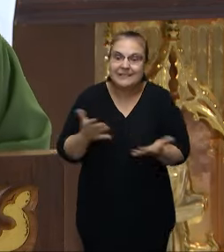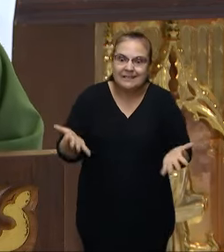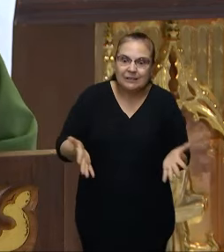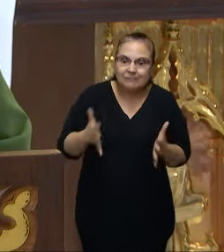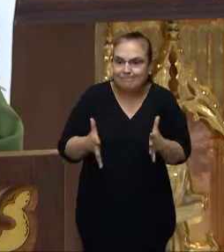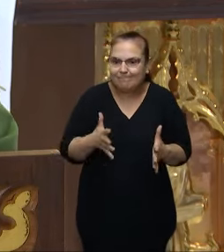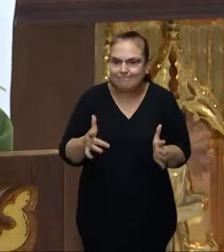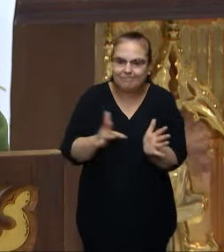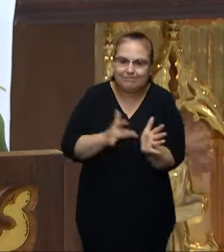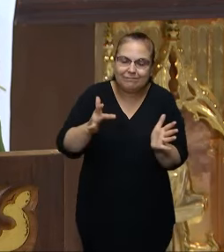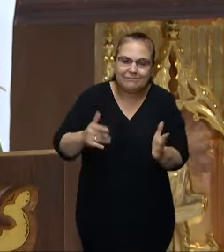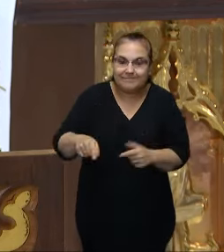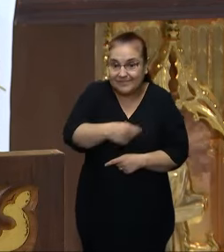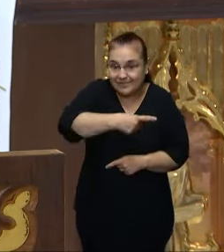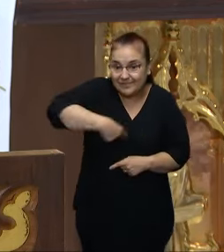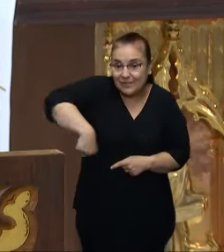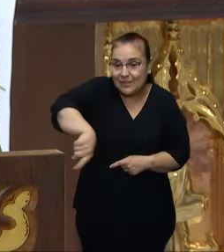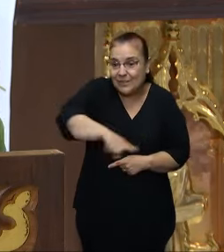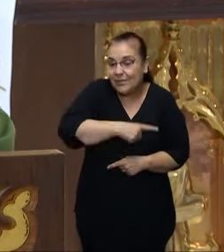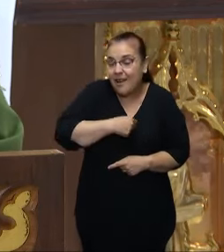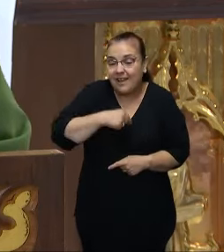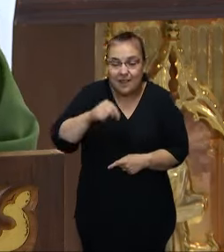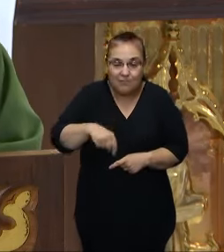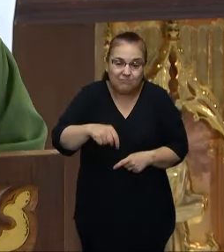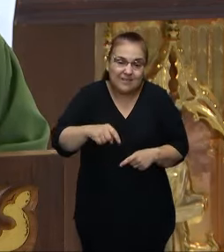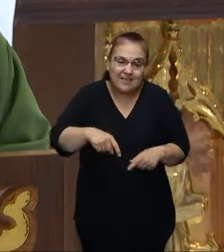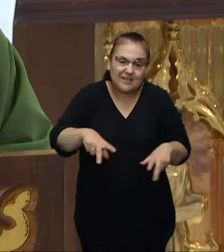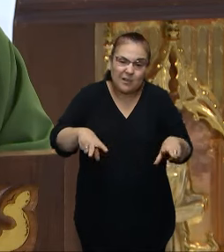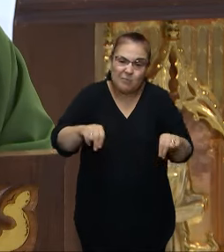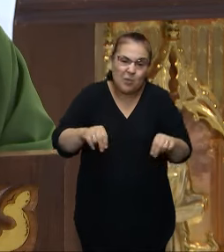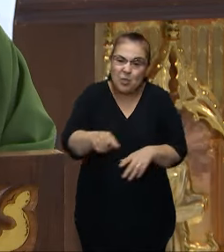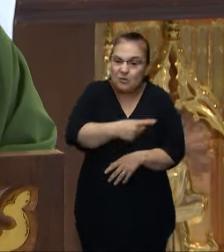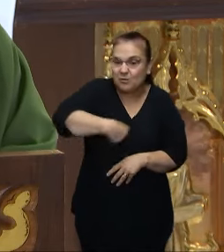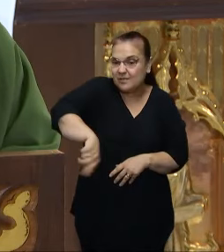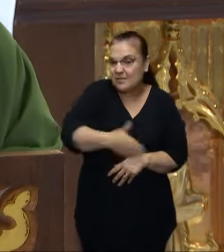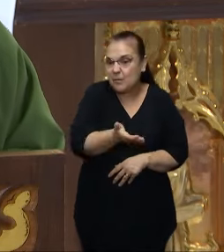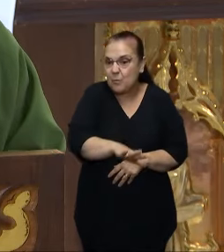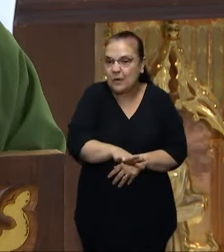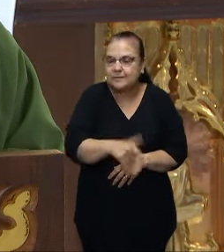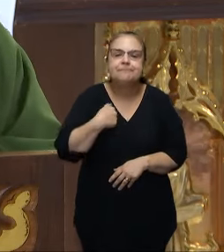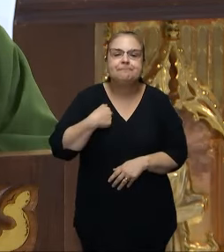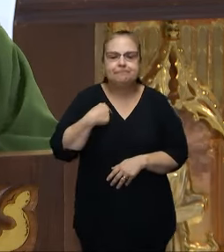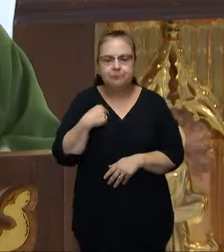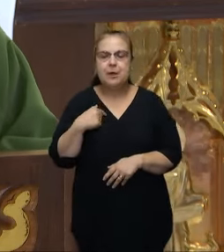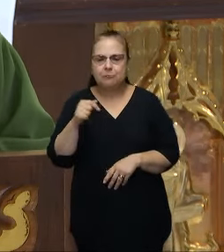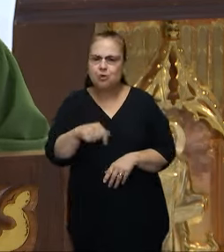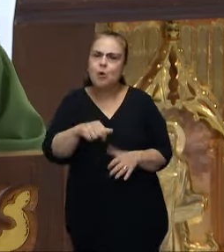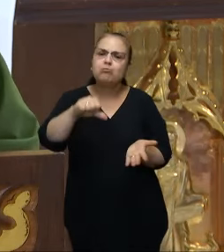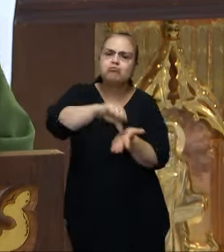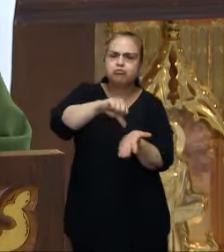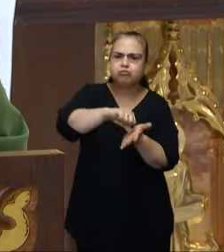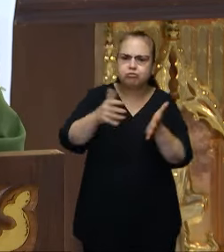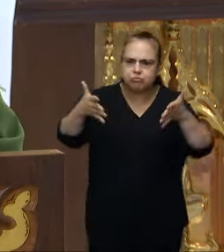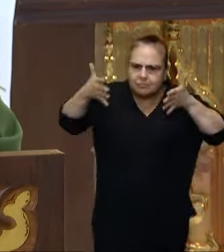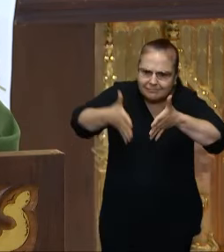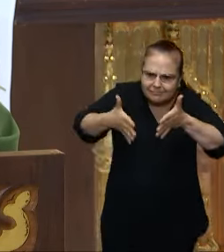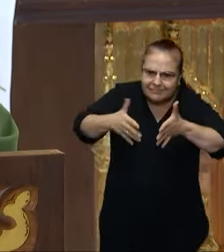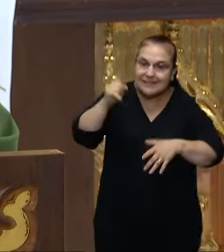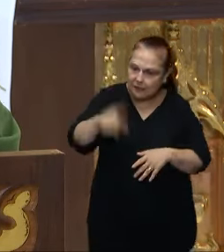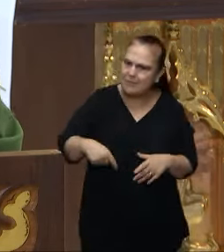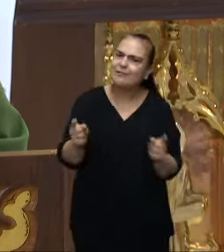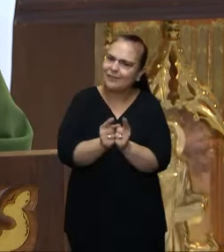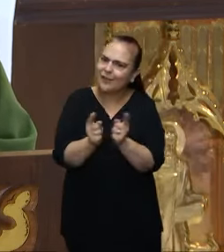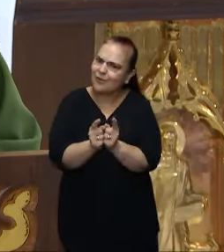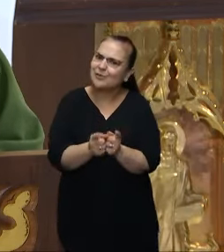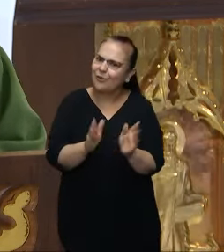de nuestra despedida de este mundo momento de nuestra muerte a mí me gustaría centrarme un poquito más pero también de modo breve en